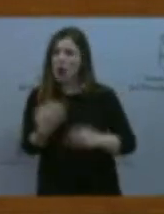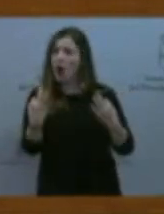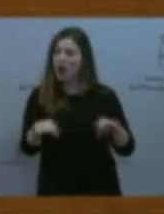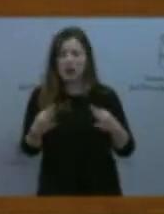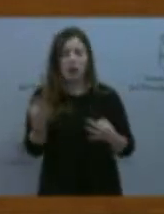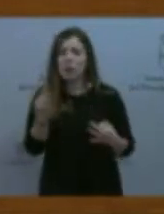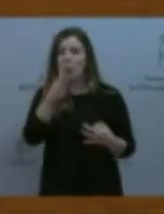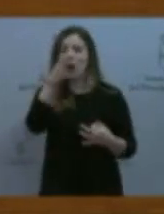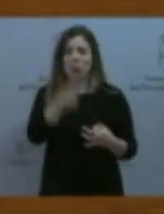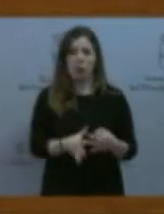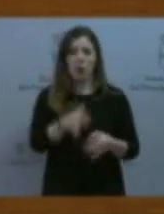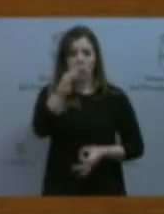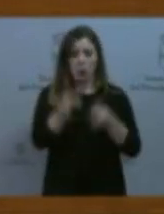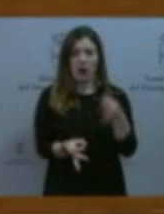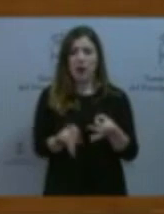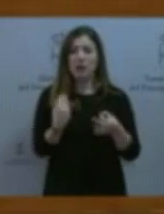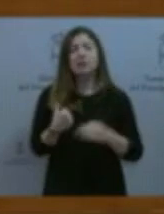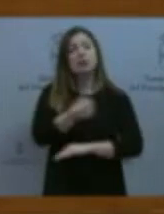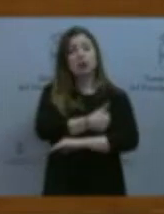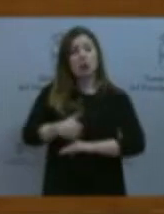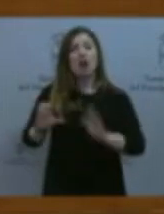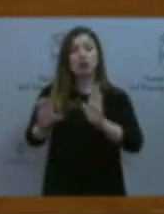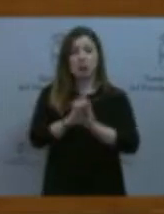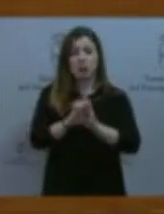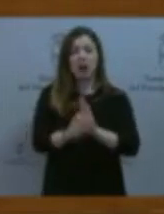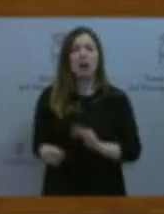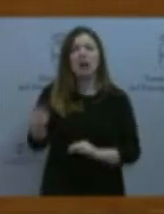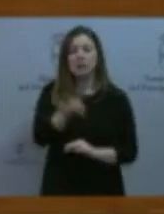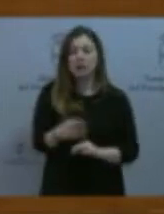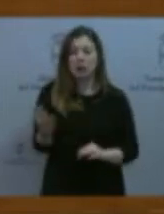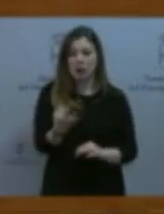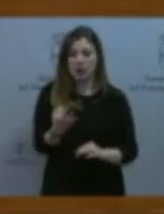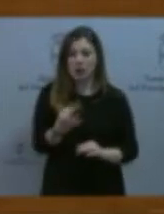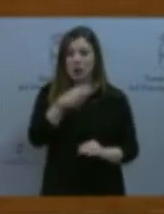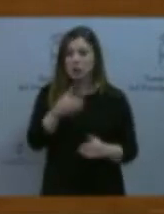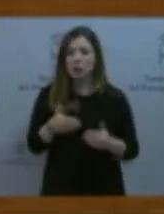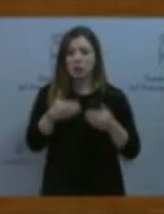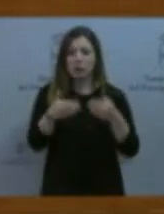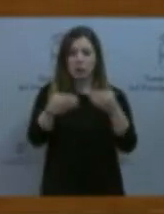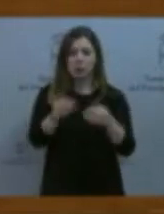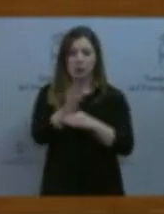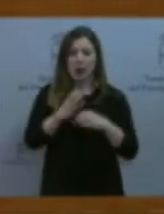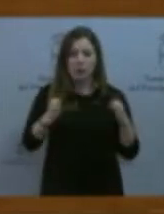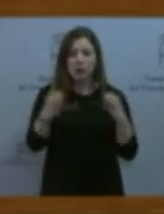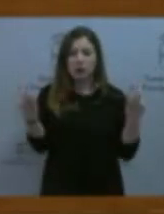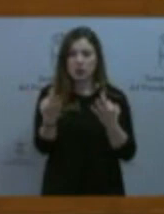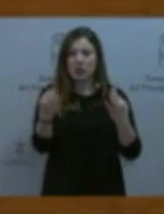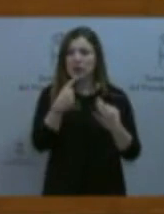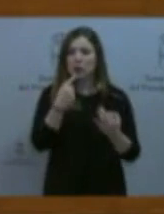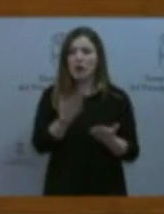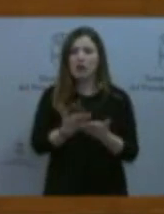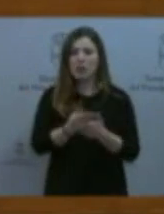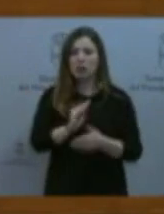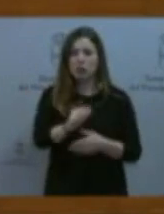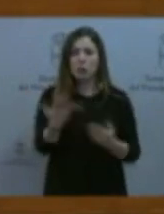Constitucional ha reiterado, al tratar las prerrogativas parlamentarias, que encuentran su fundamento en el objetivo común de